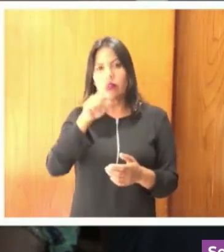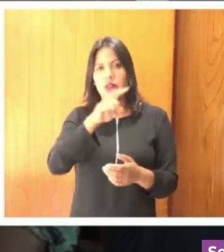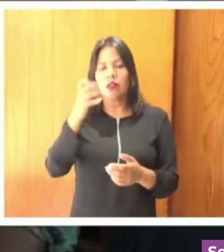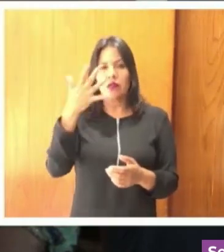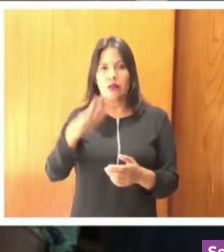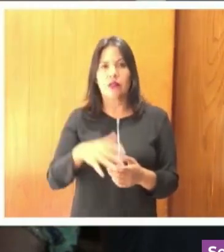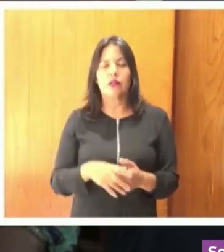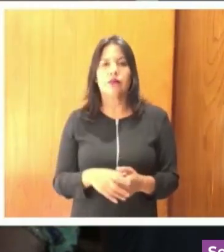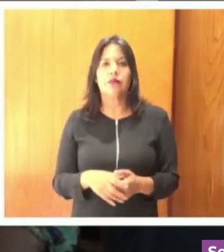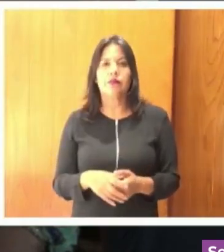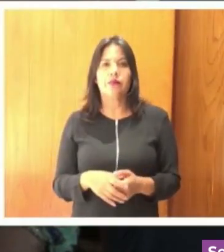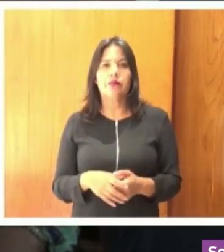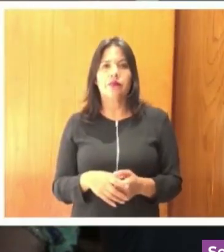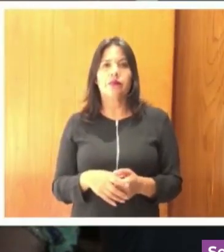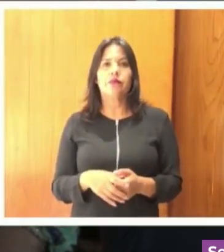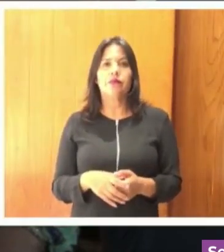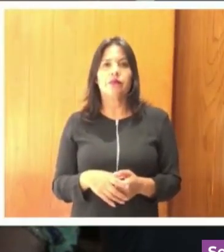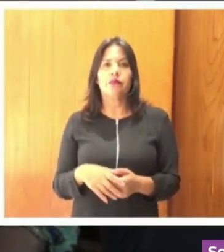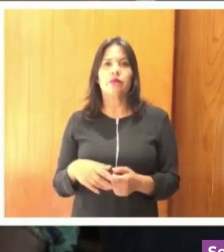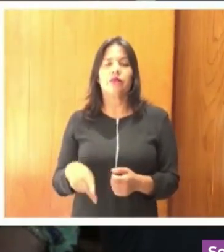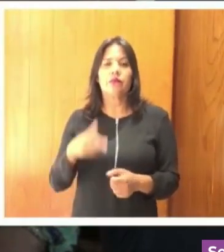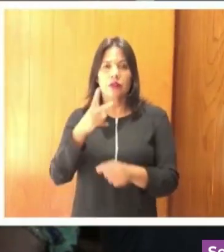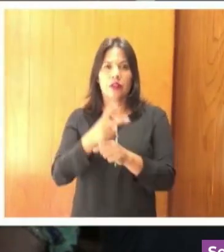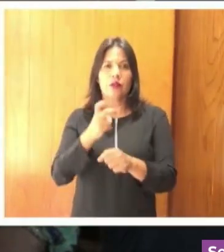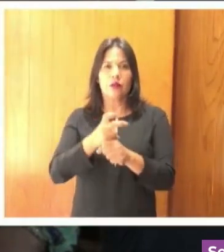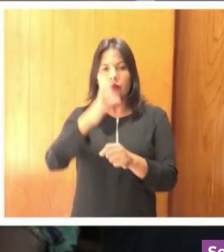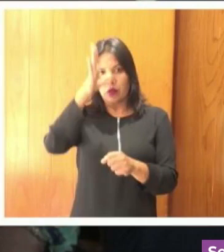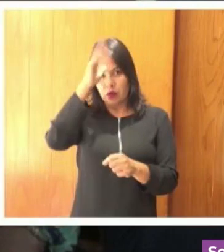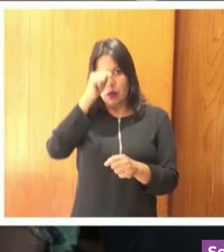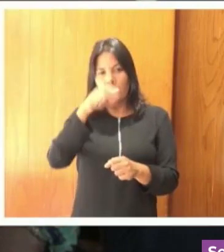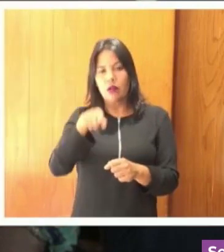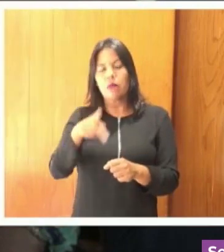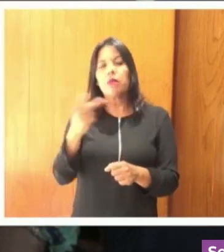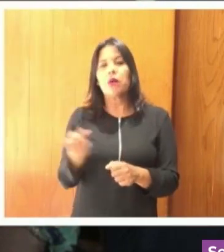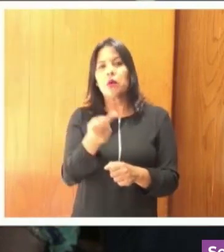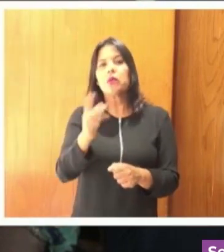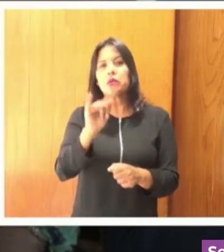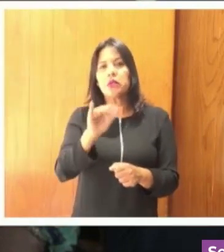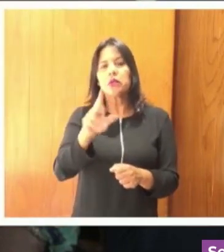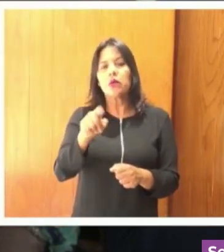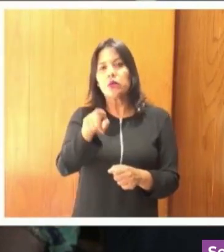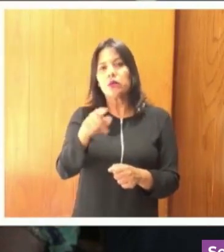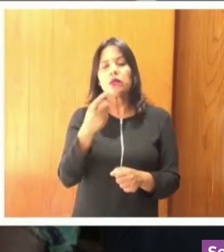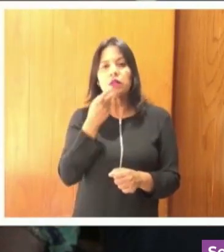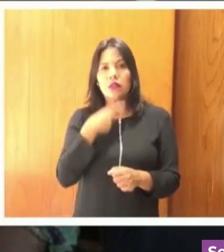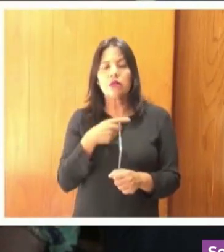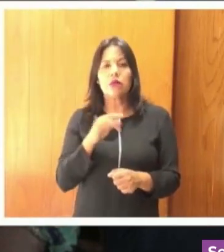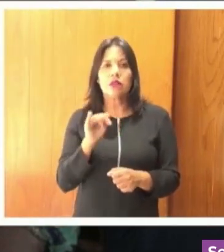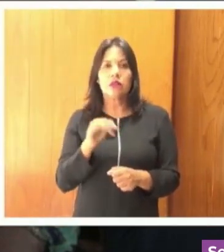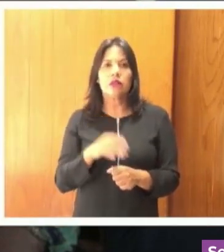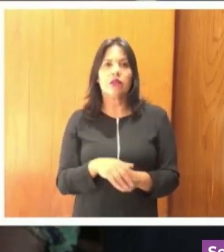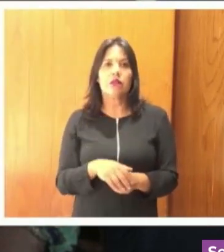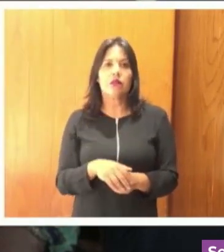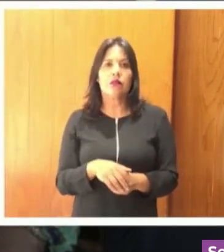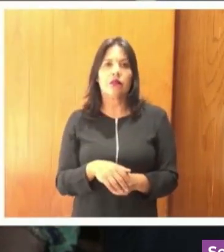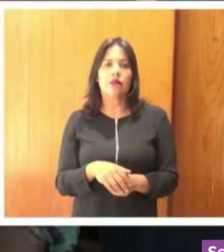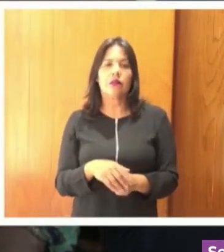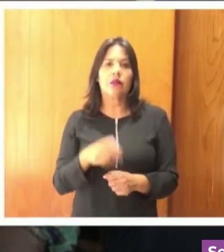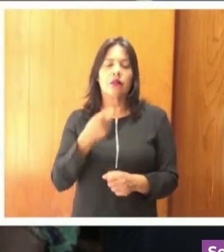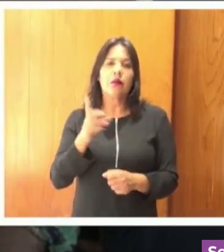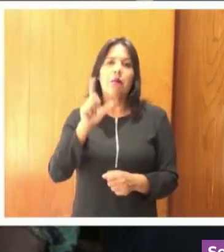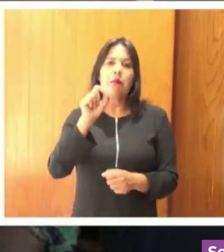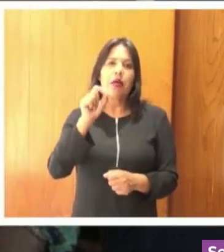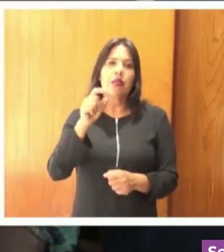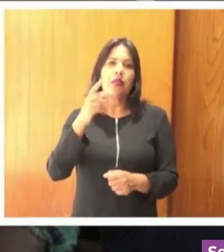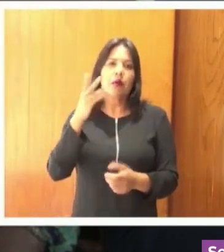de apremio. Por lo que hace al segundo acuerdo que se somete a su consideración, es el relativo a la imposición de 20 amonestaciones públicas